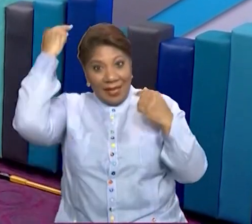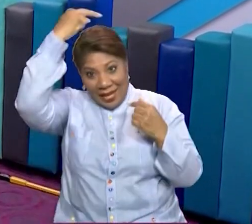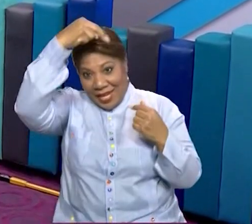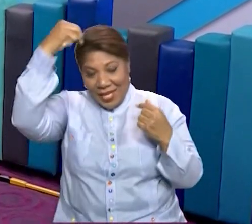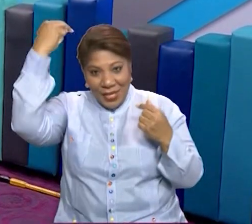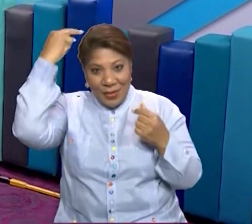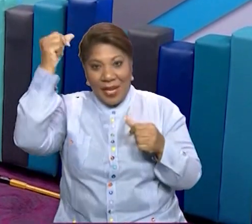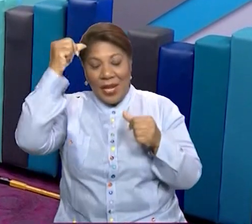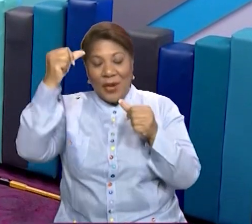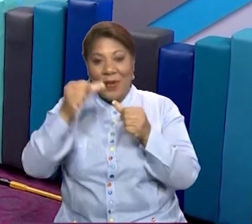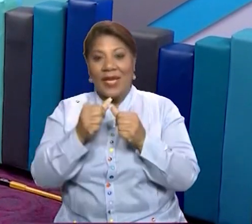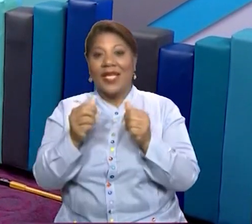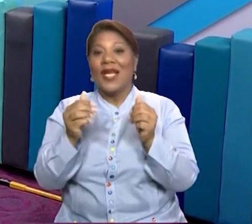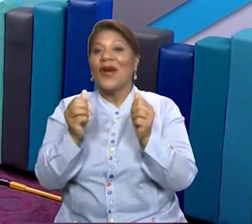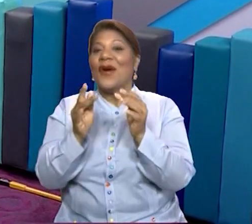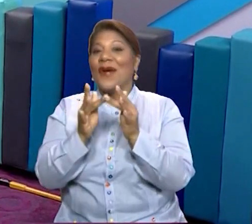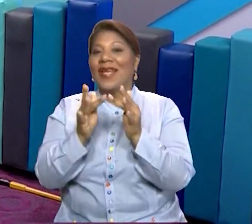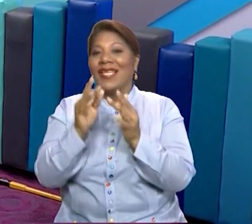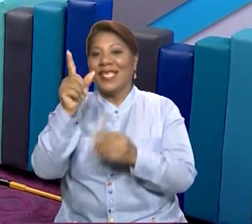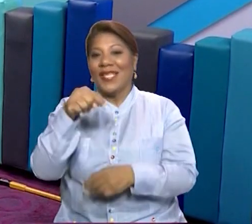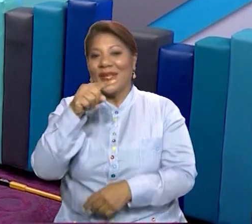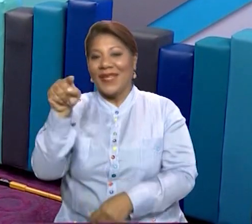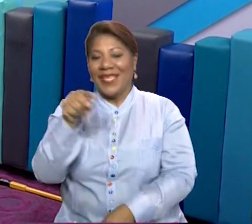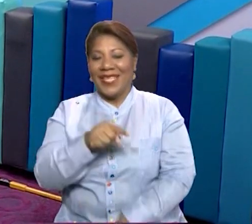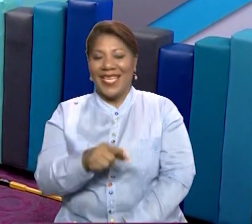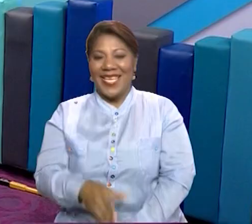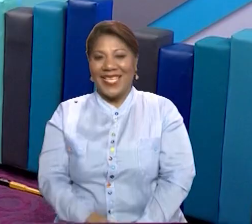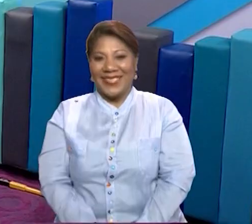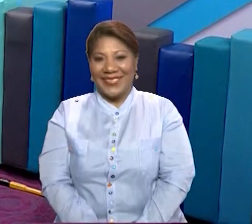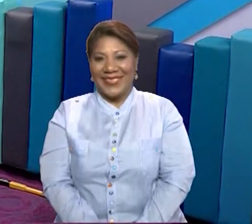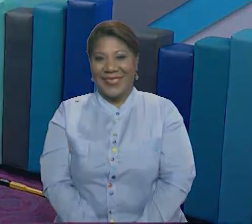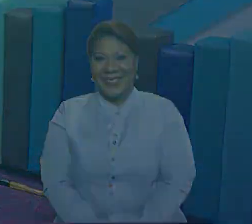Y recuerda, conéctate con la estrella.